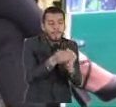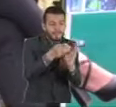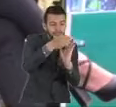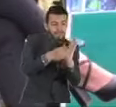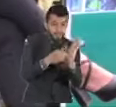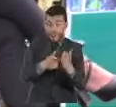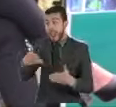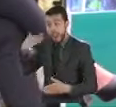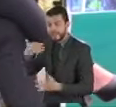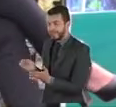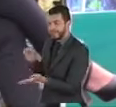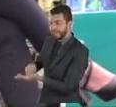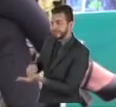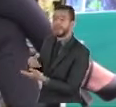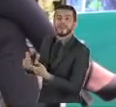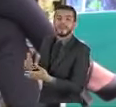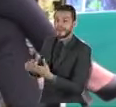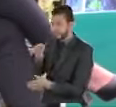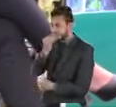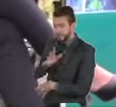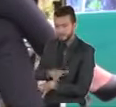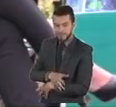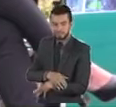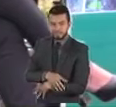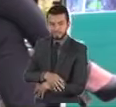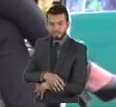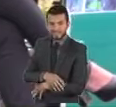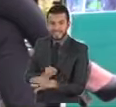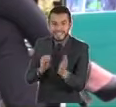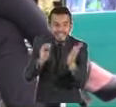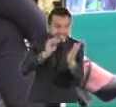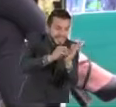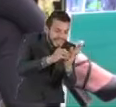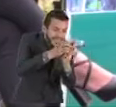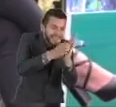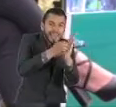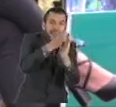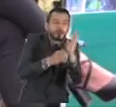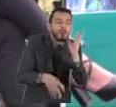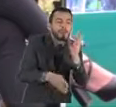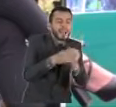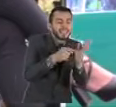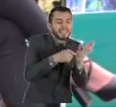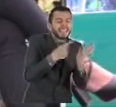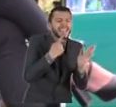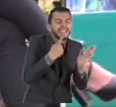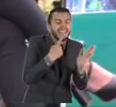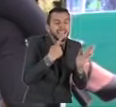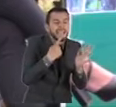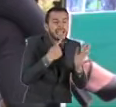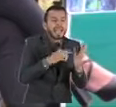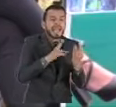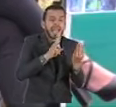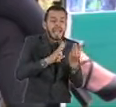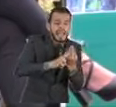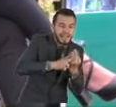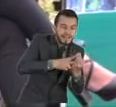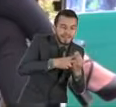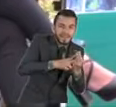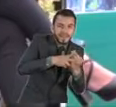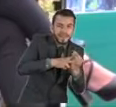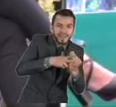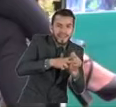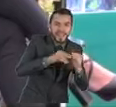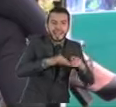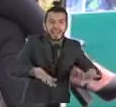los anteriores, que se llama instrumentos urbanos y financieros. ¿De dónde va a salir la plata para ejecutar esa visión maravillosa que estamos